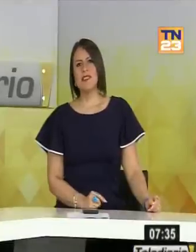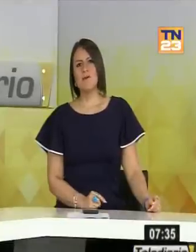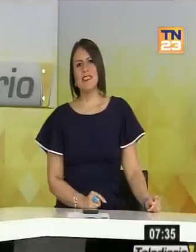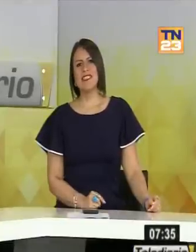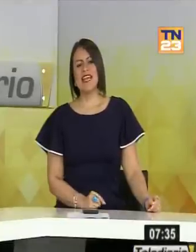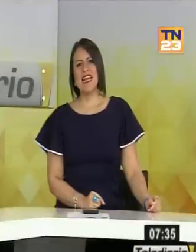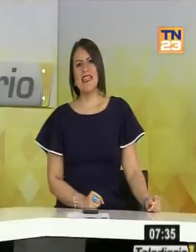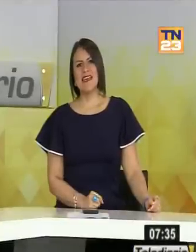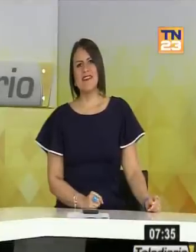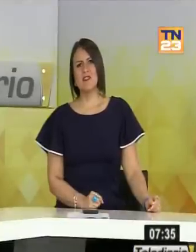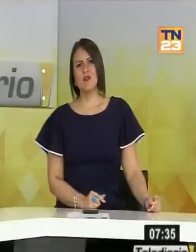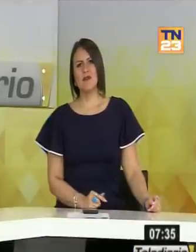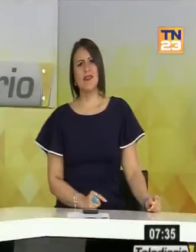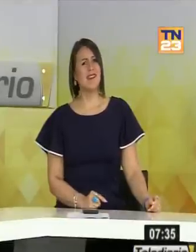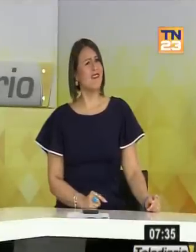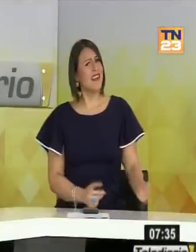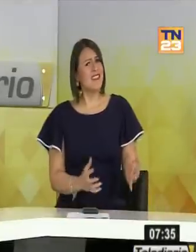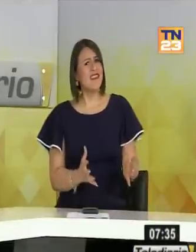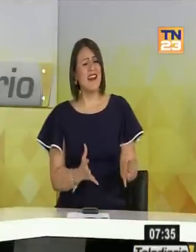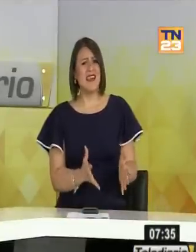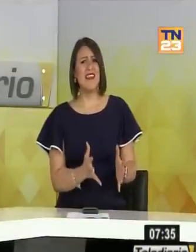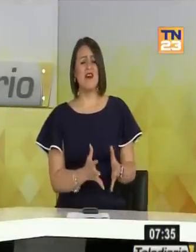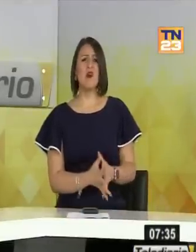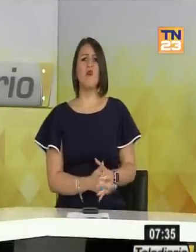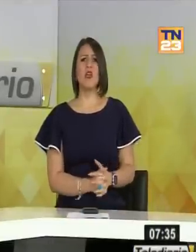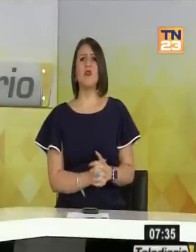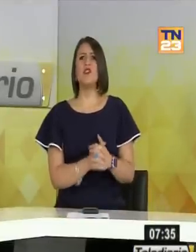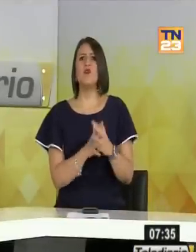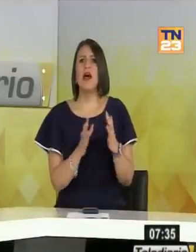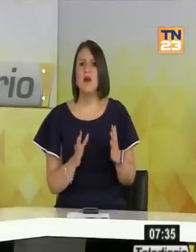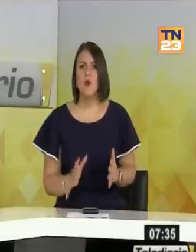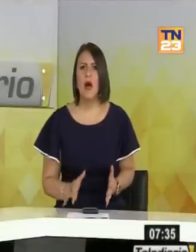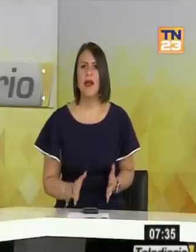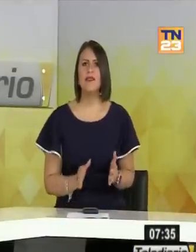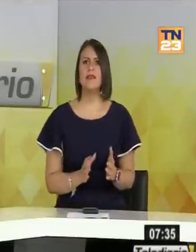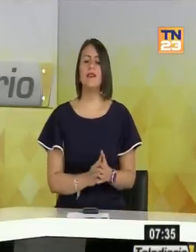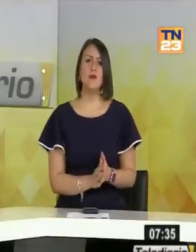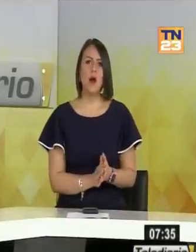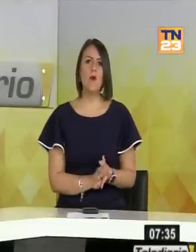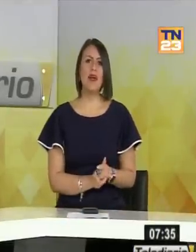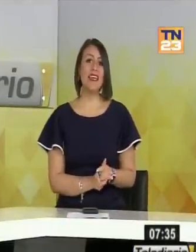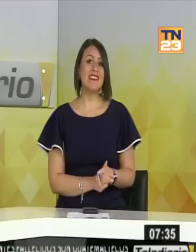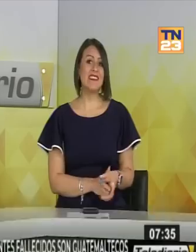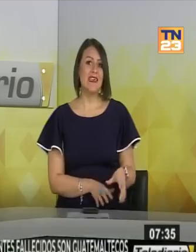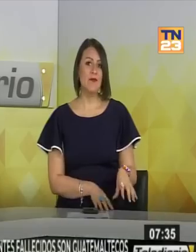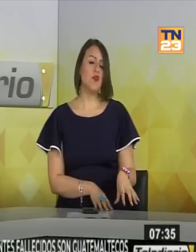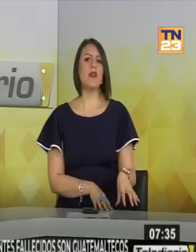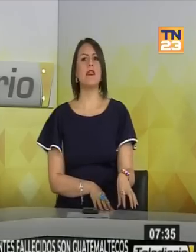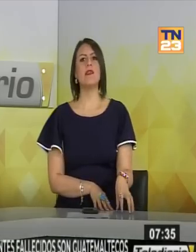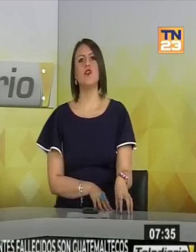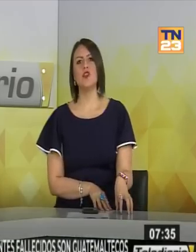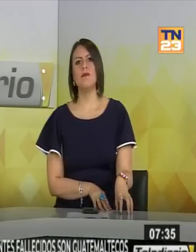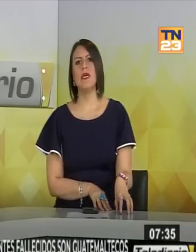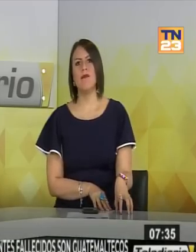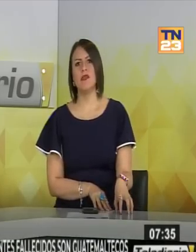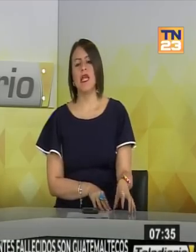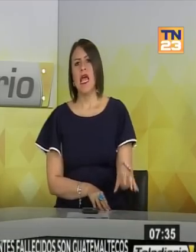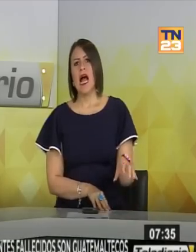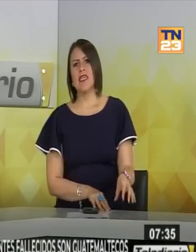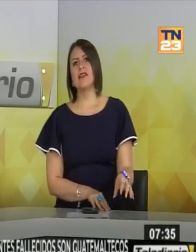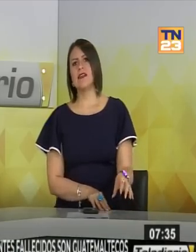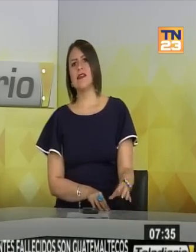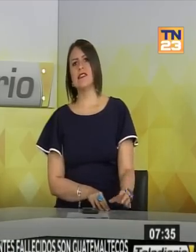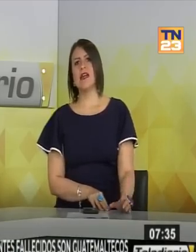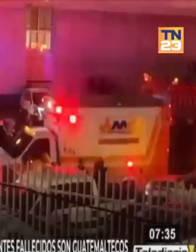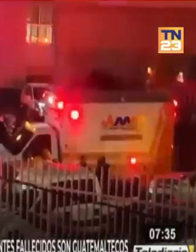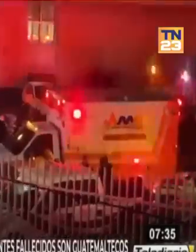información llega hasta nuestra sala de redacción tras esta tragedia que ha ocurrido en Ciudad Juárez, en Chihuahua, en este centro de detención de migrantes.